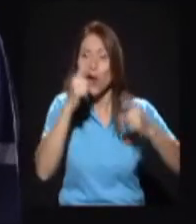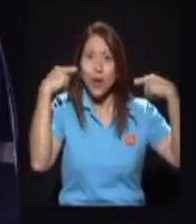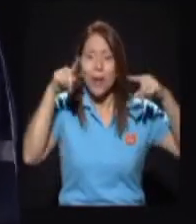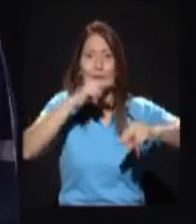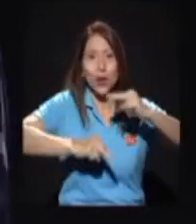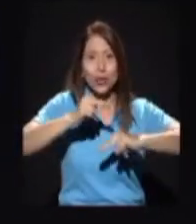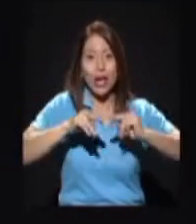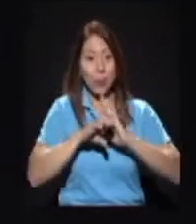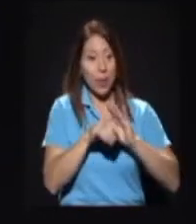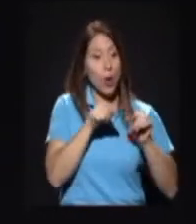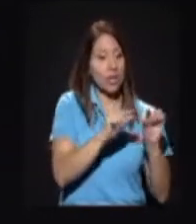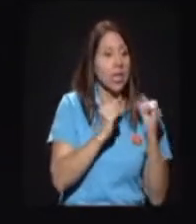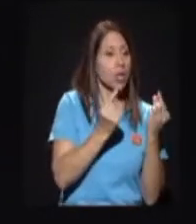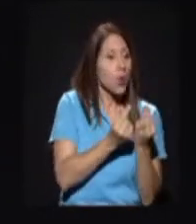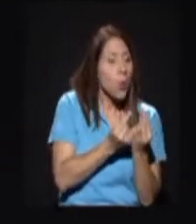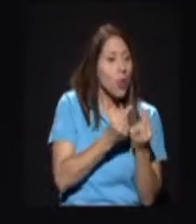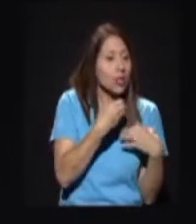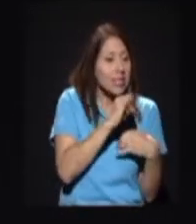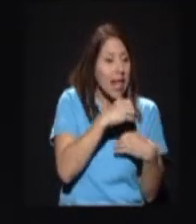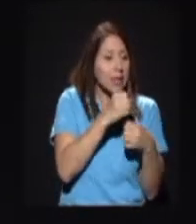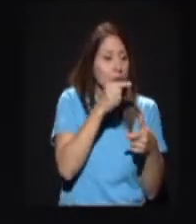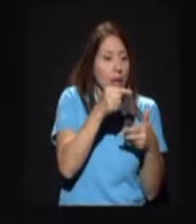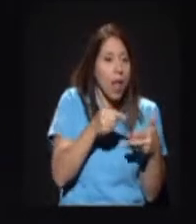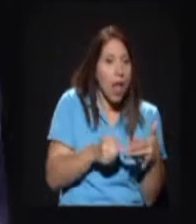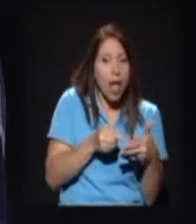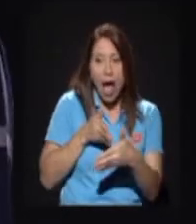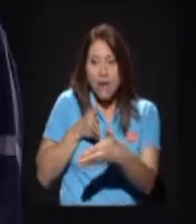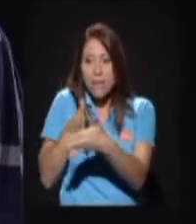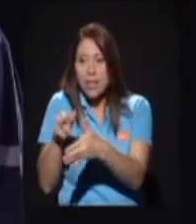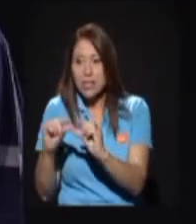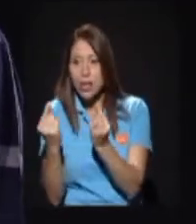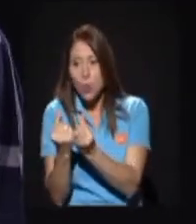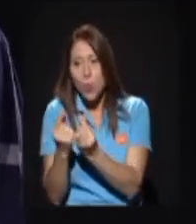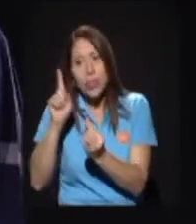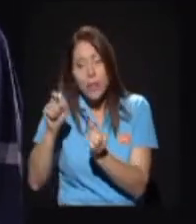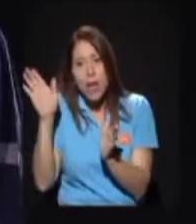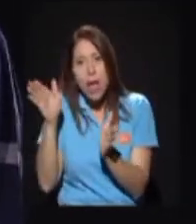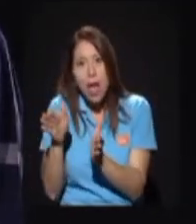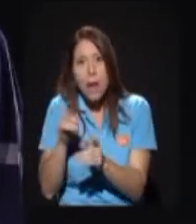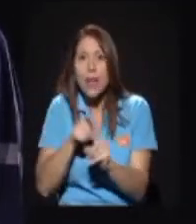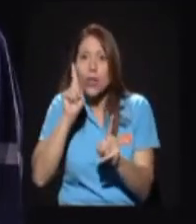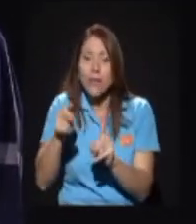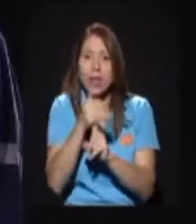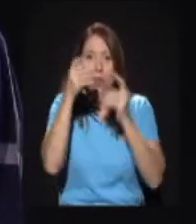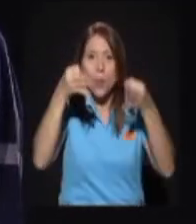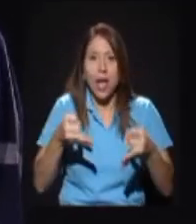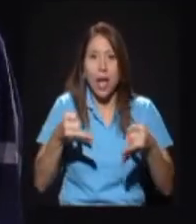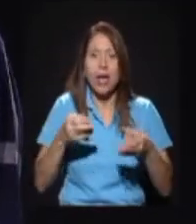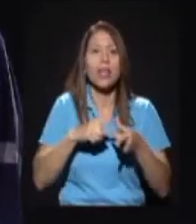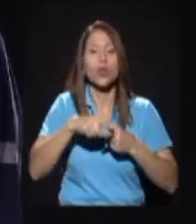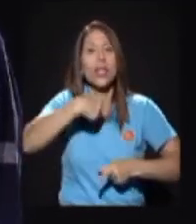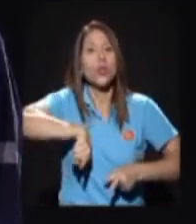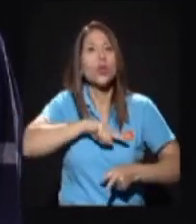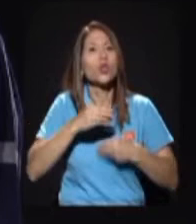se va a ver afectado, bueno, hagamos algunas cosas para minimizar la afectación, pero tomemos la decisión. Entonces aquí lo que optamos es por